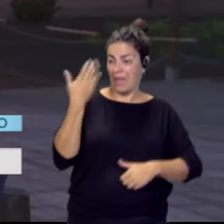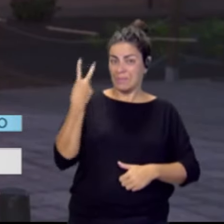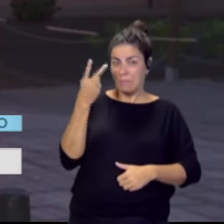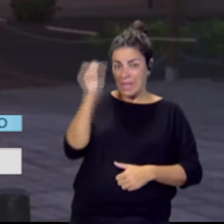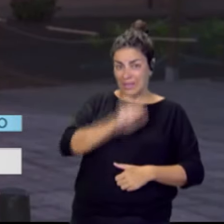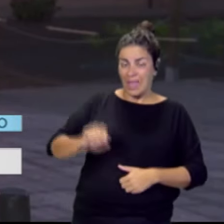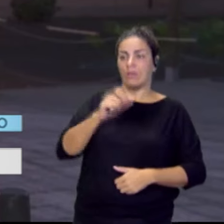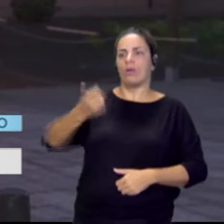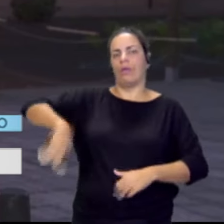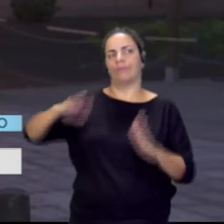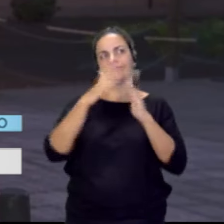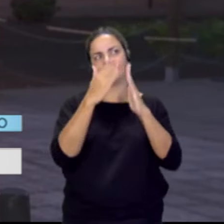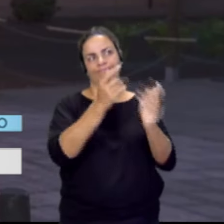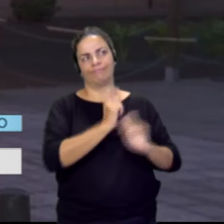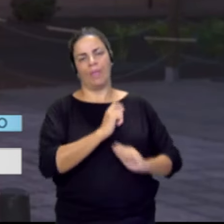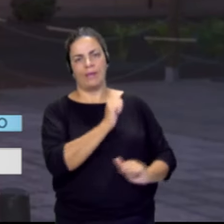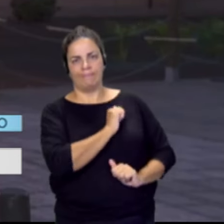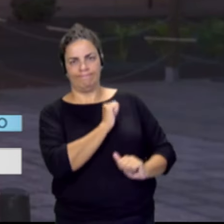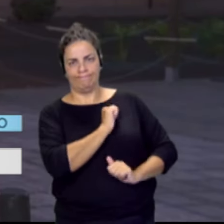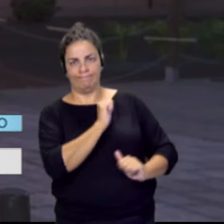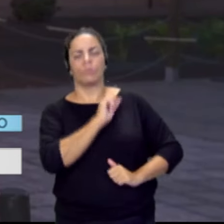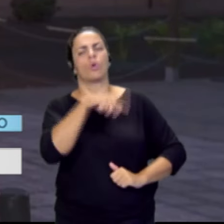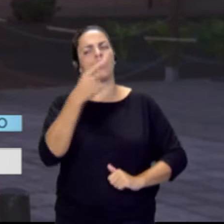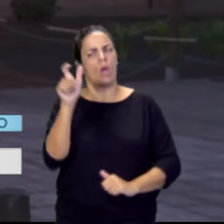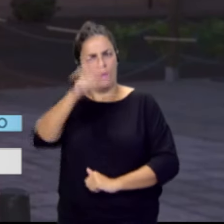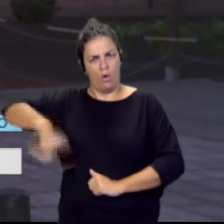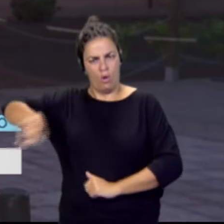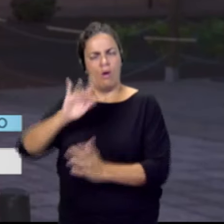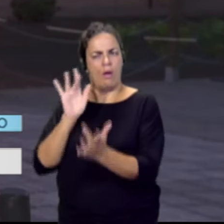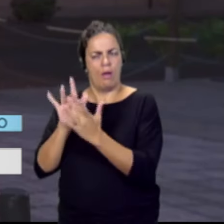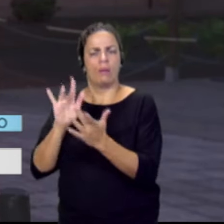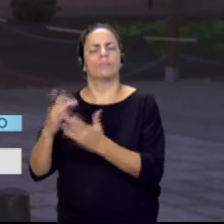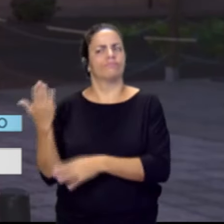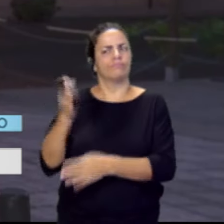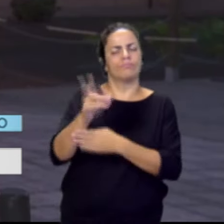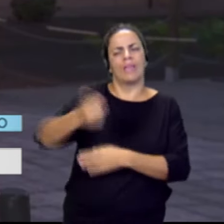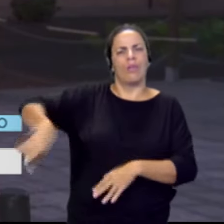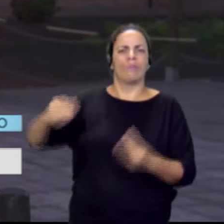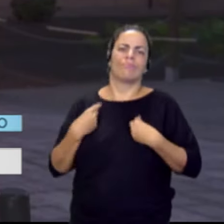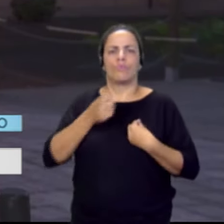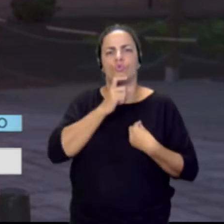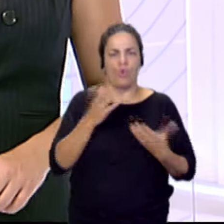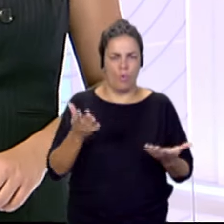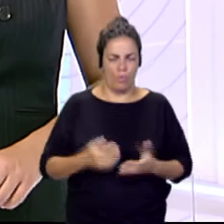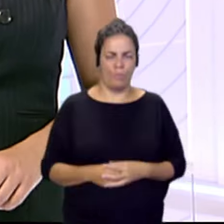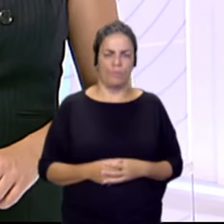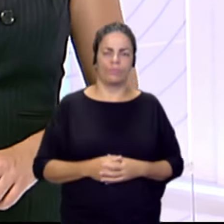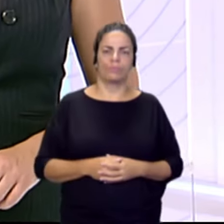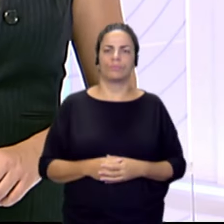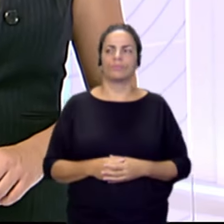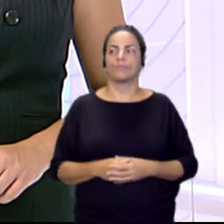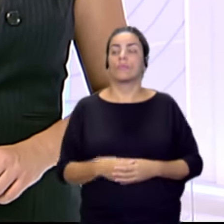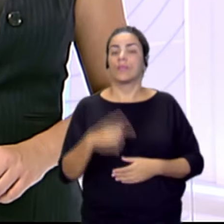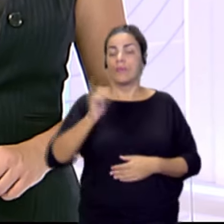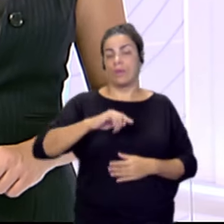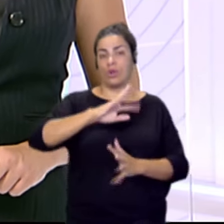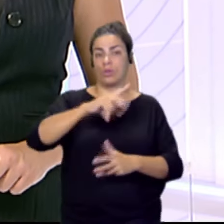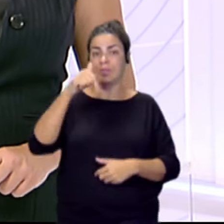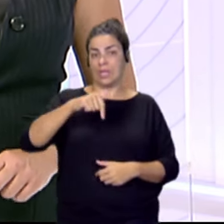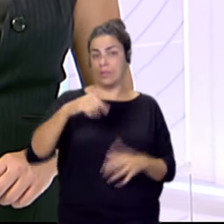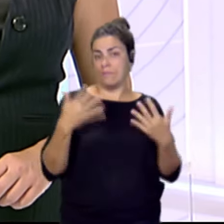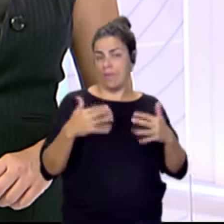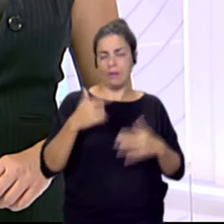En unos minutos estaremos con ellos y les mostraremos cómo están viviendo a día de hoy. Y conocemos los titulares de este